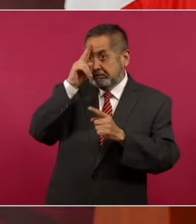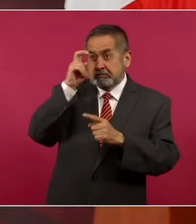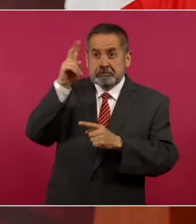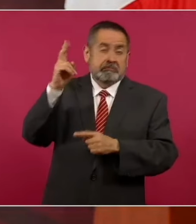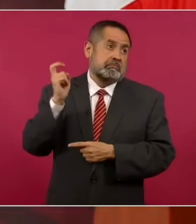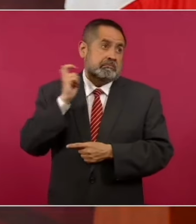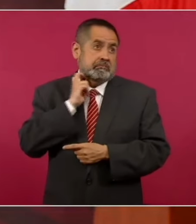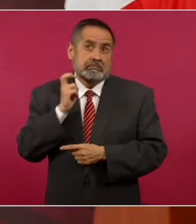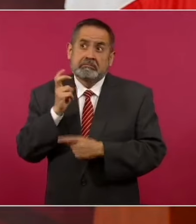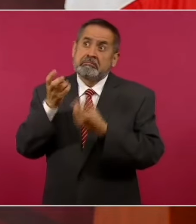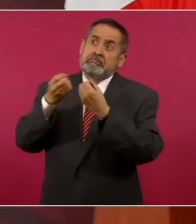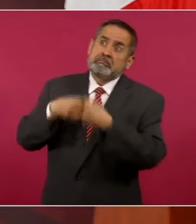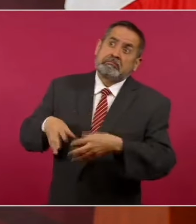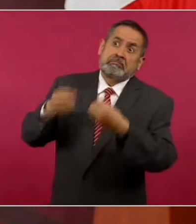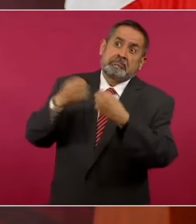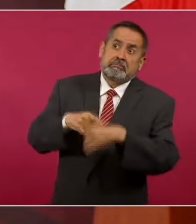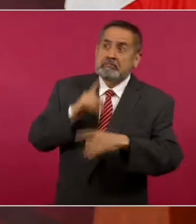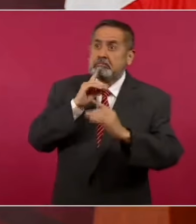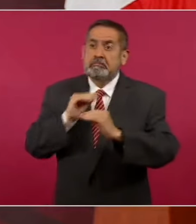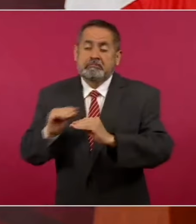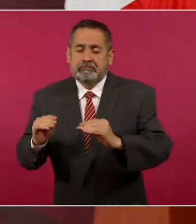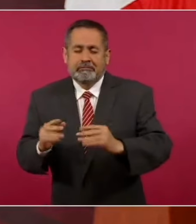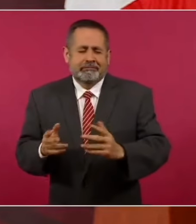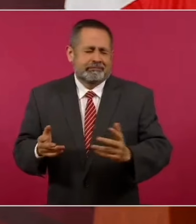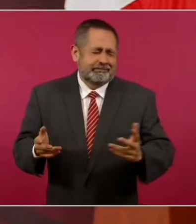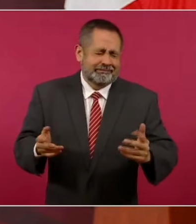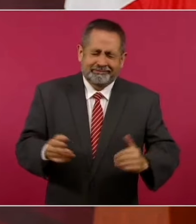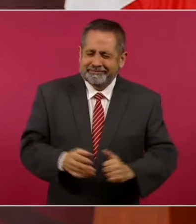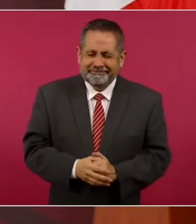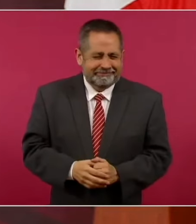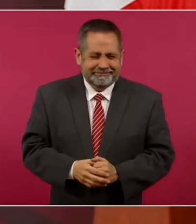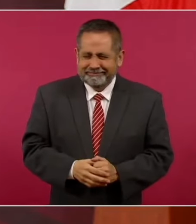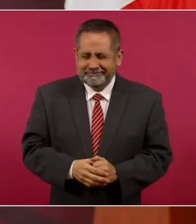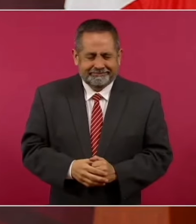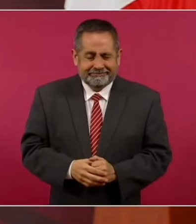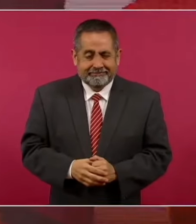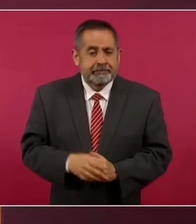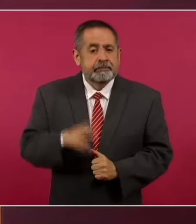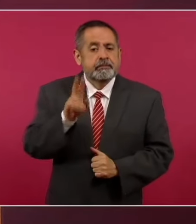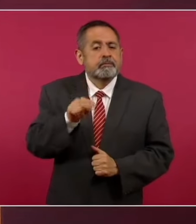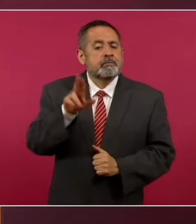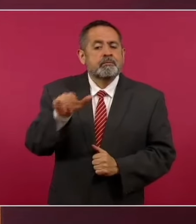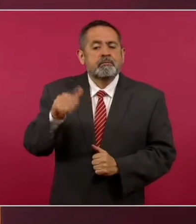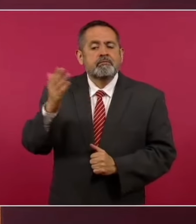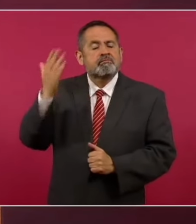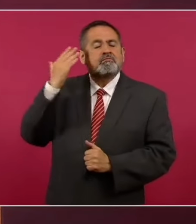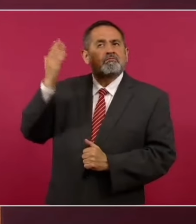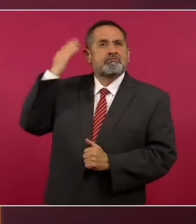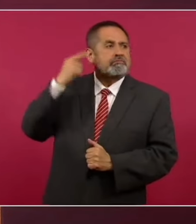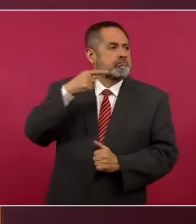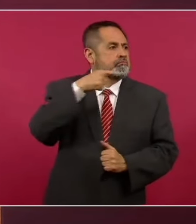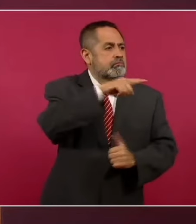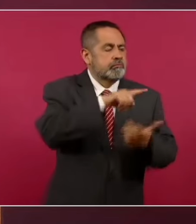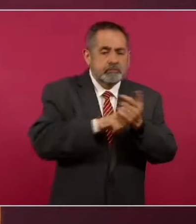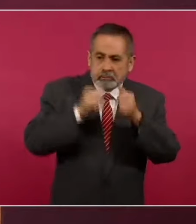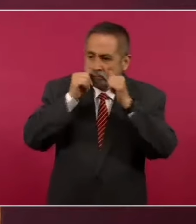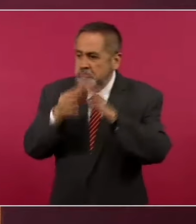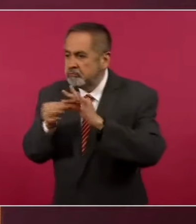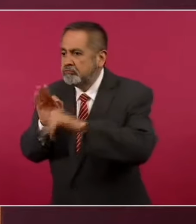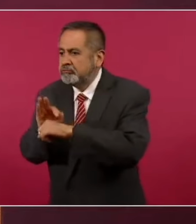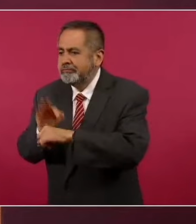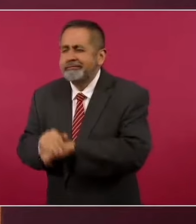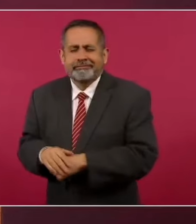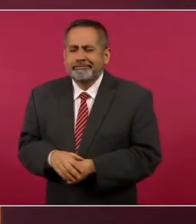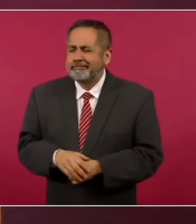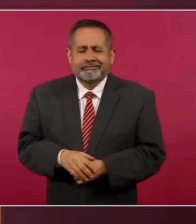el silencio de los murciélagos. Nunca creo que se había tenido tanta conciencia ecológica. Y sí,